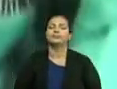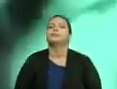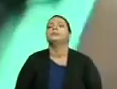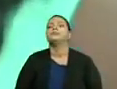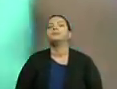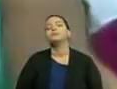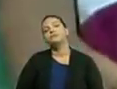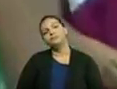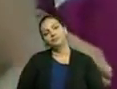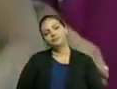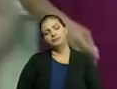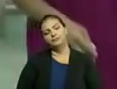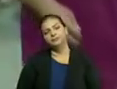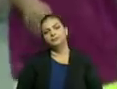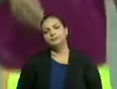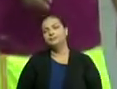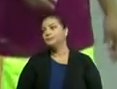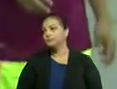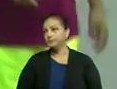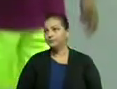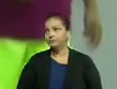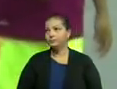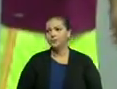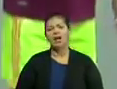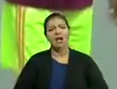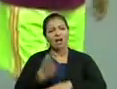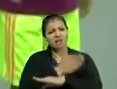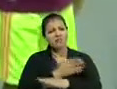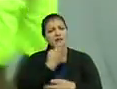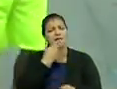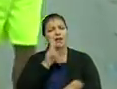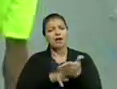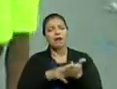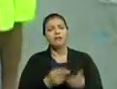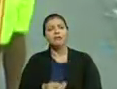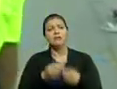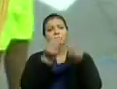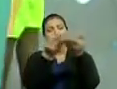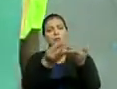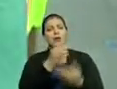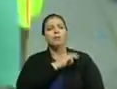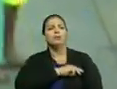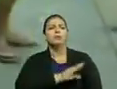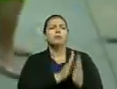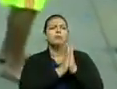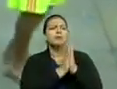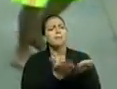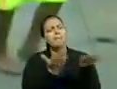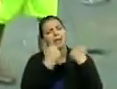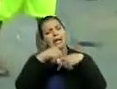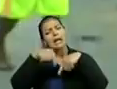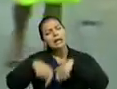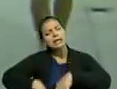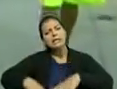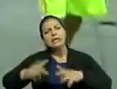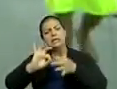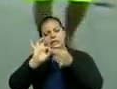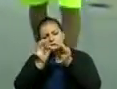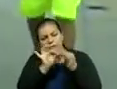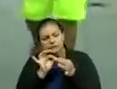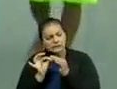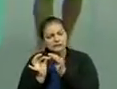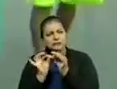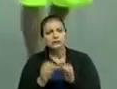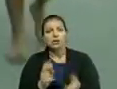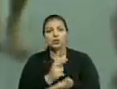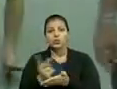oficios a la alcaldía en esta administración, en otras administraciones. Y hasta hace 15 días han